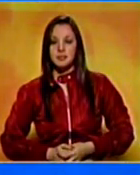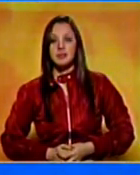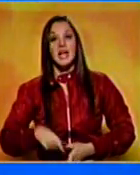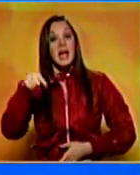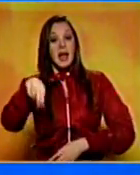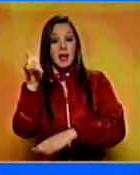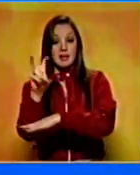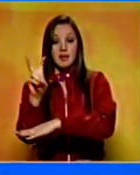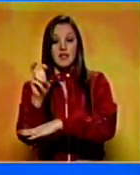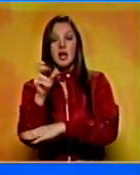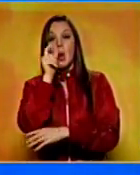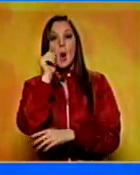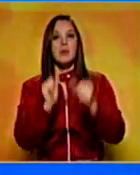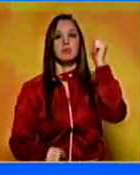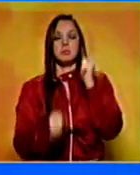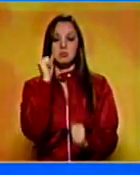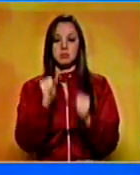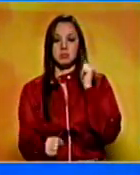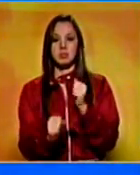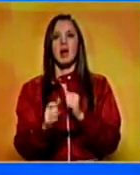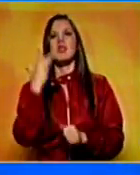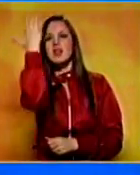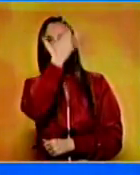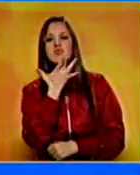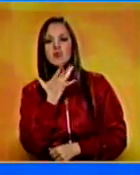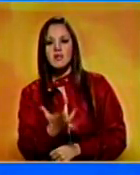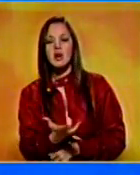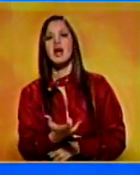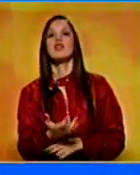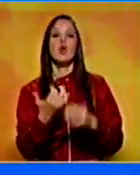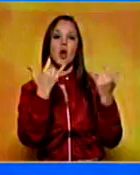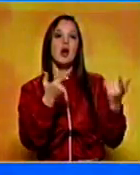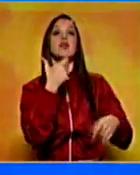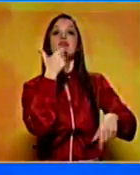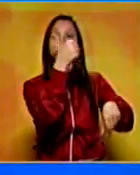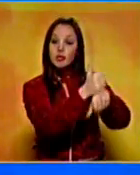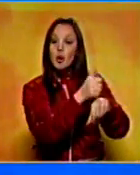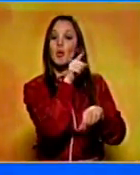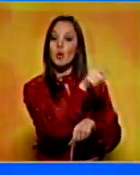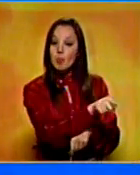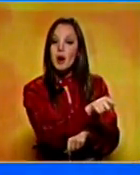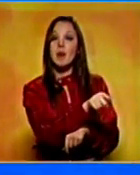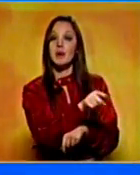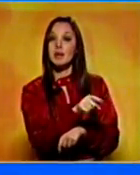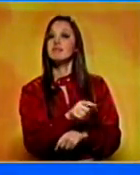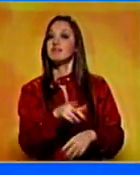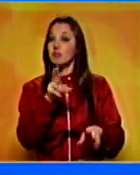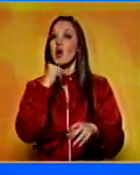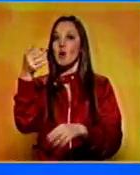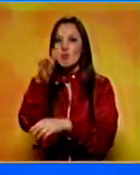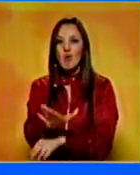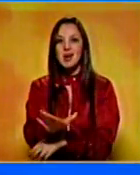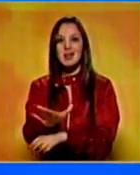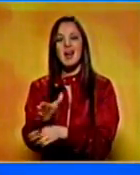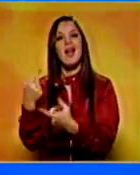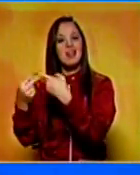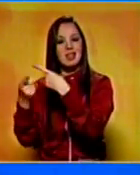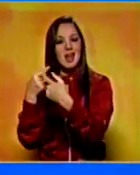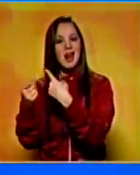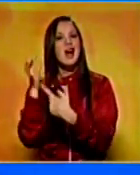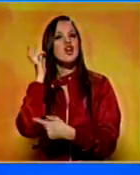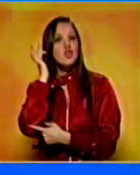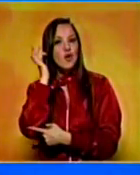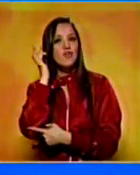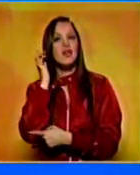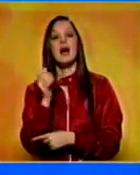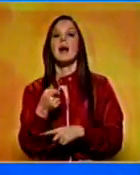este viernes el atleta paralímpico surafricano Óscar pictori fue declarado culpable de homicidio involuntario por la muerte de su novia rives tinam pero